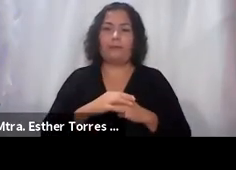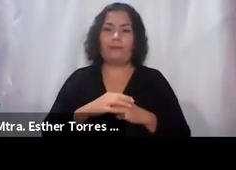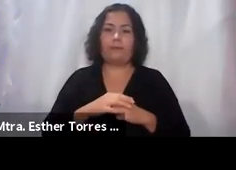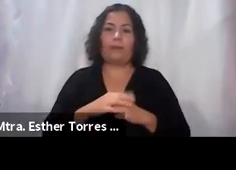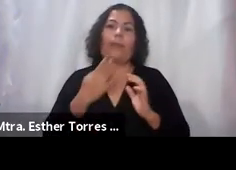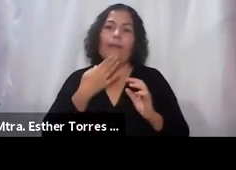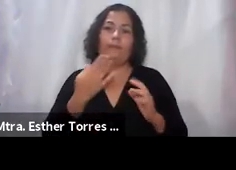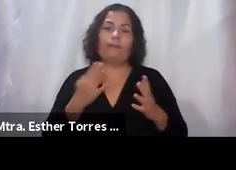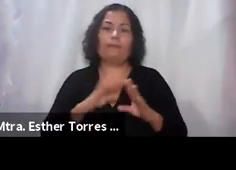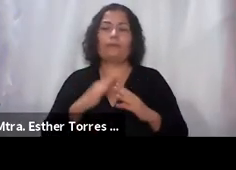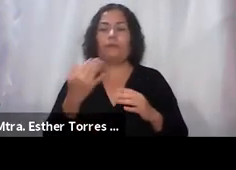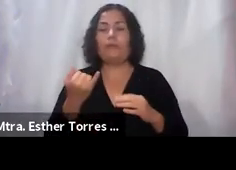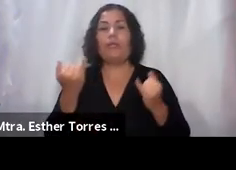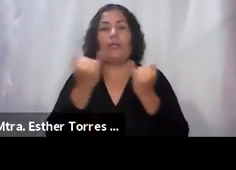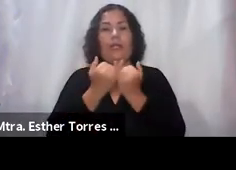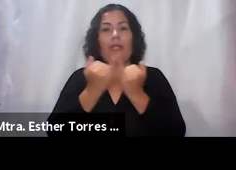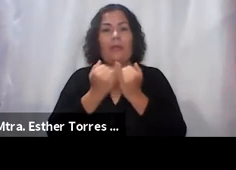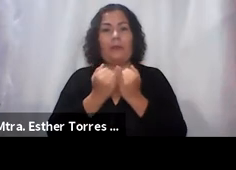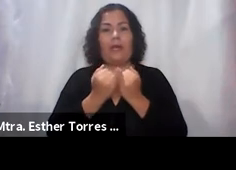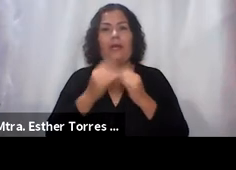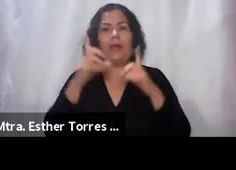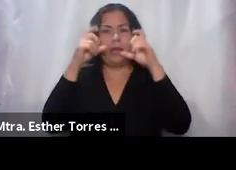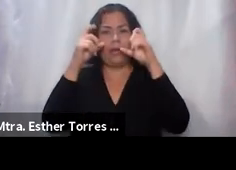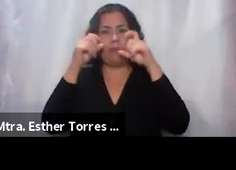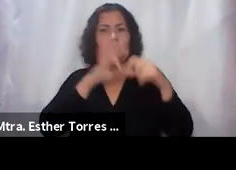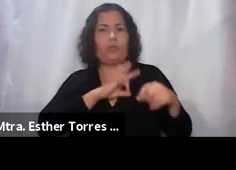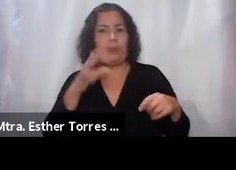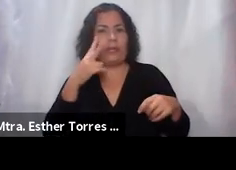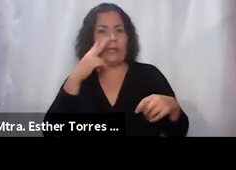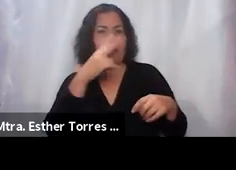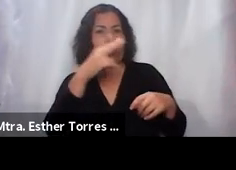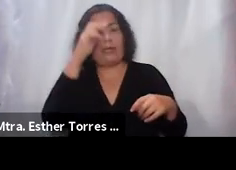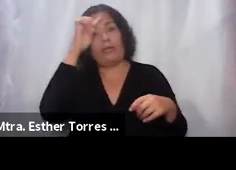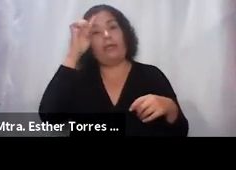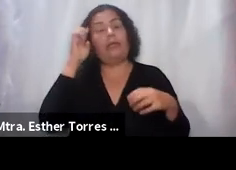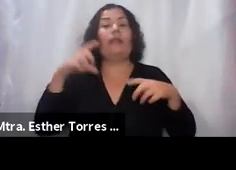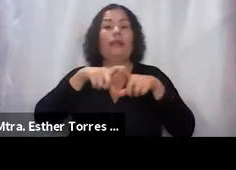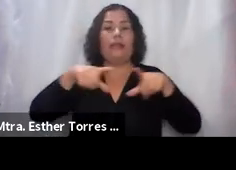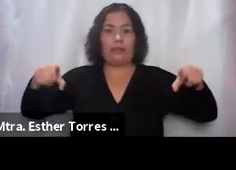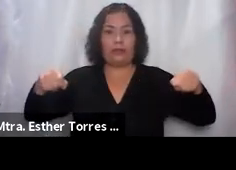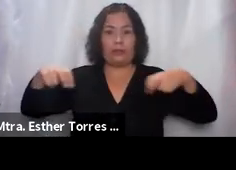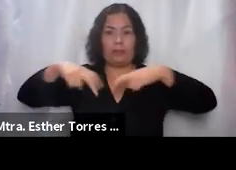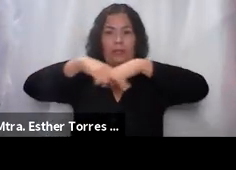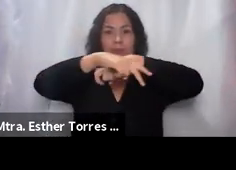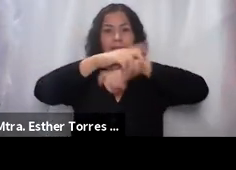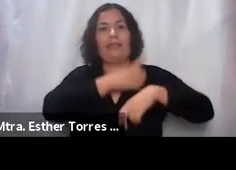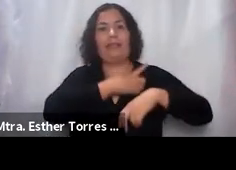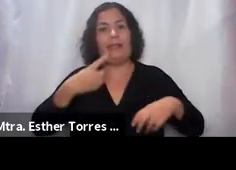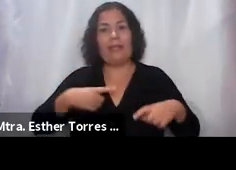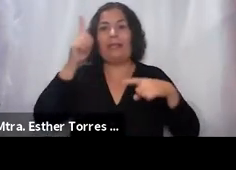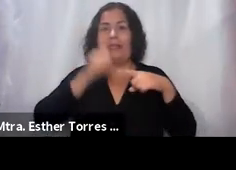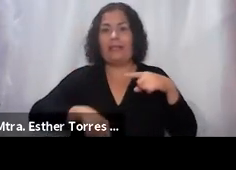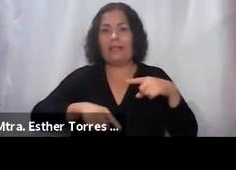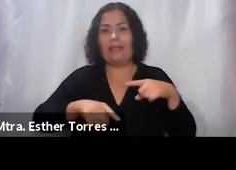Bien, y también aquí pueden ver, ¿no? Cómo el cruce peatonal, pues había que intervenirlo porque estaba en mal